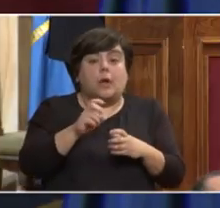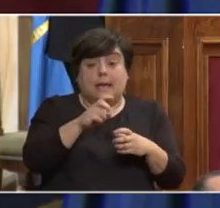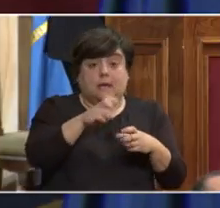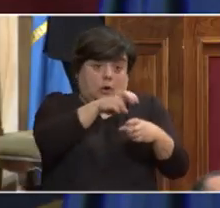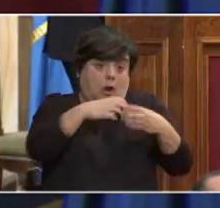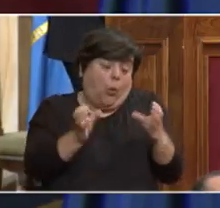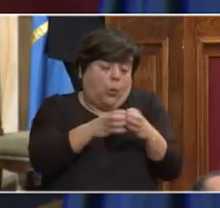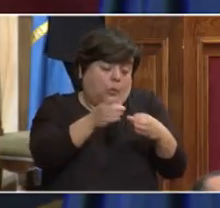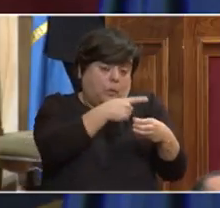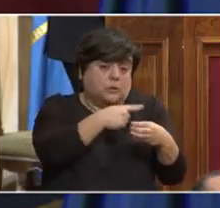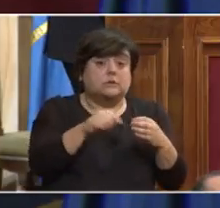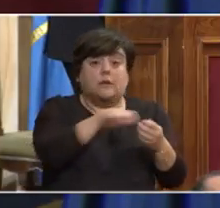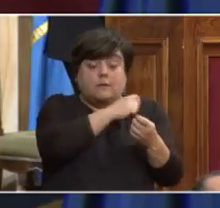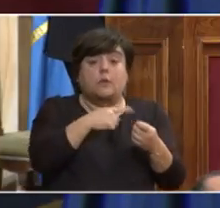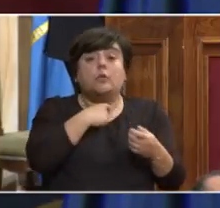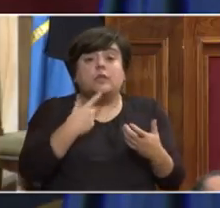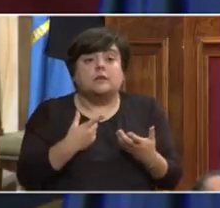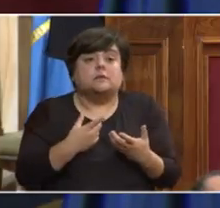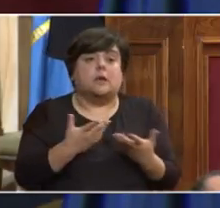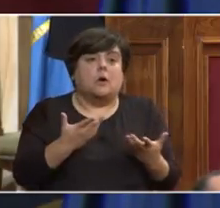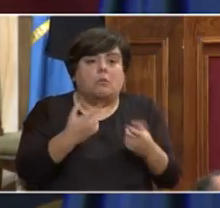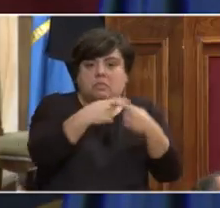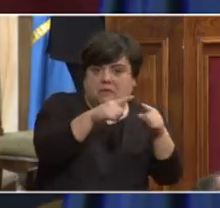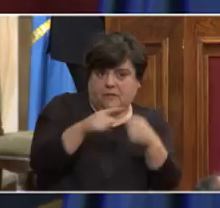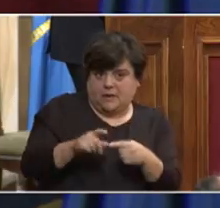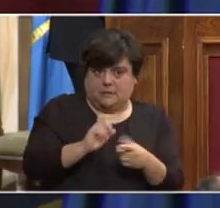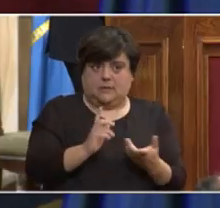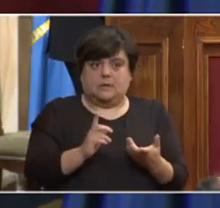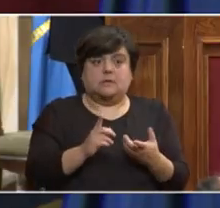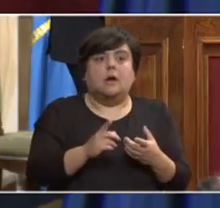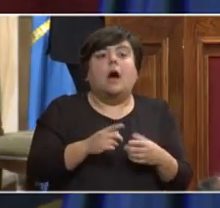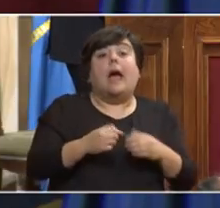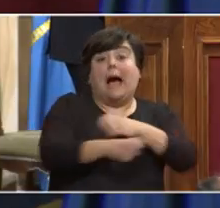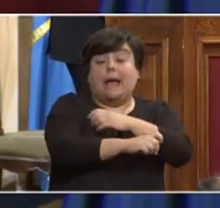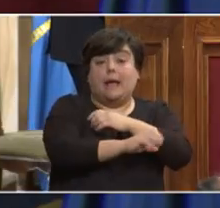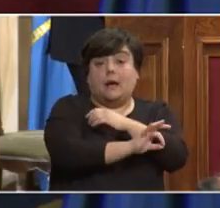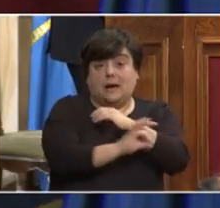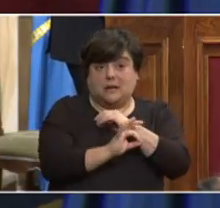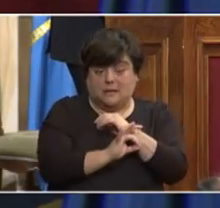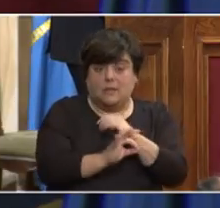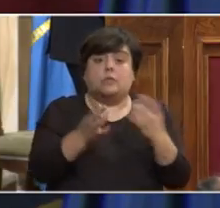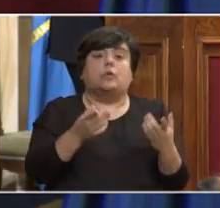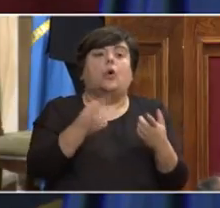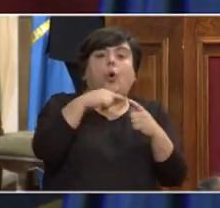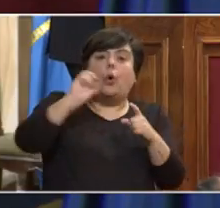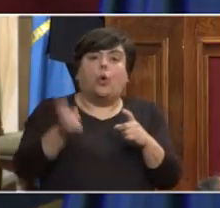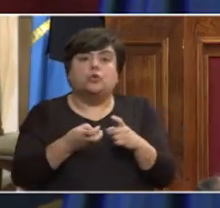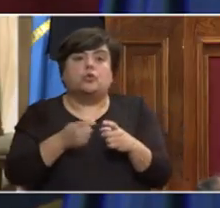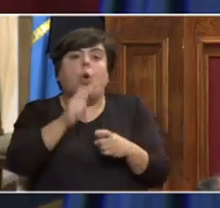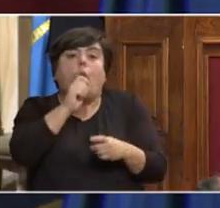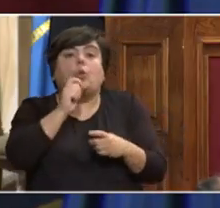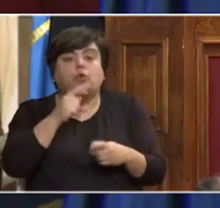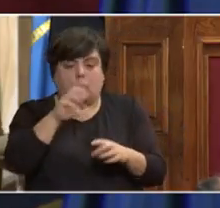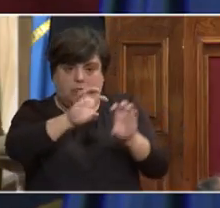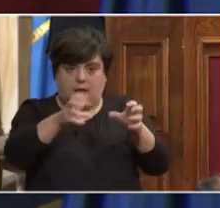es variopinta. Gerardo Massana era arquitecto. Marcos Munstock abandonó la ingeniería para ser locutor. Jorge Marona,